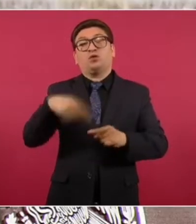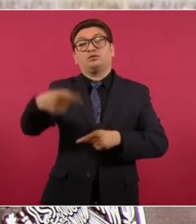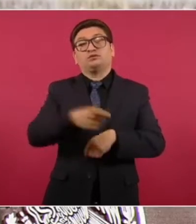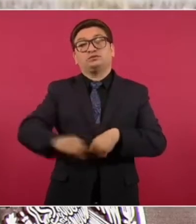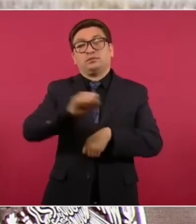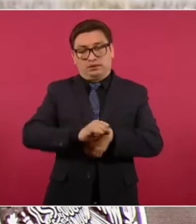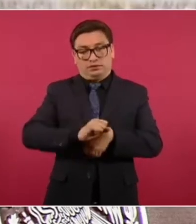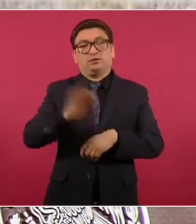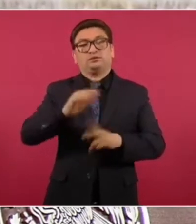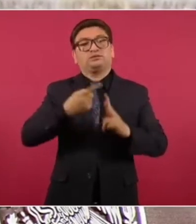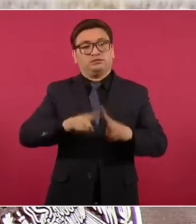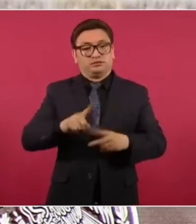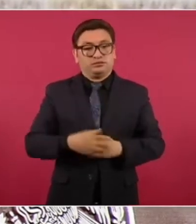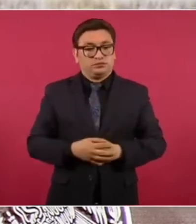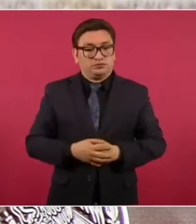próxima semana.